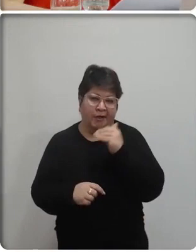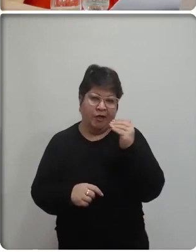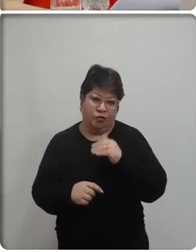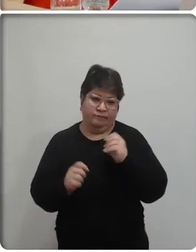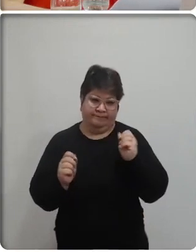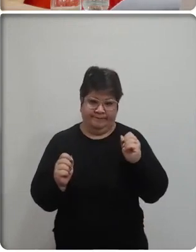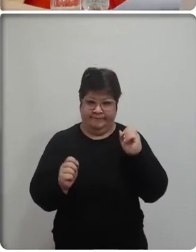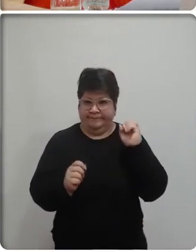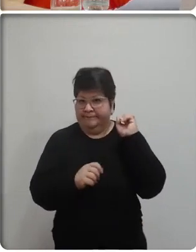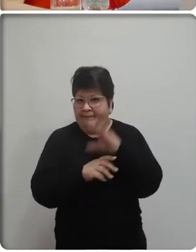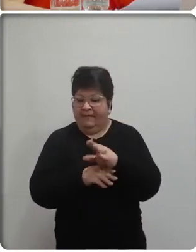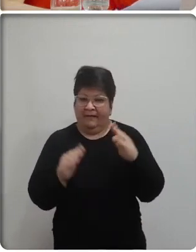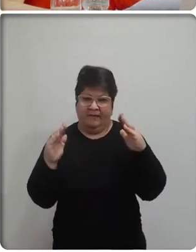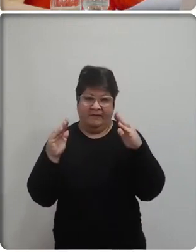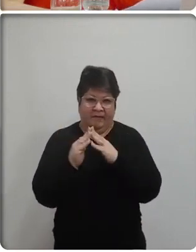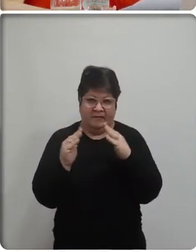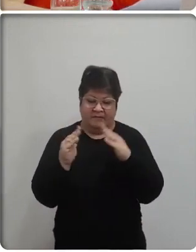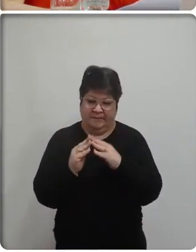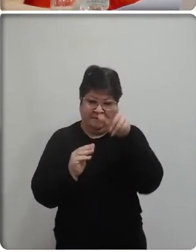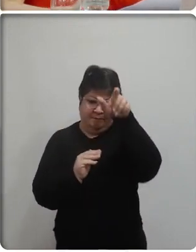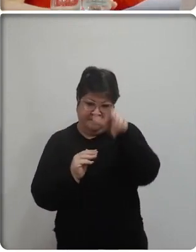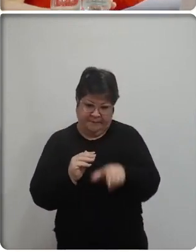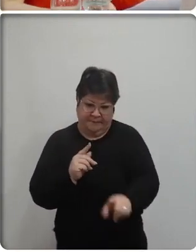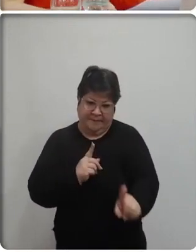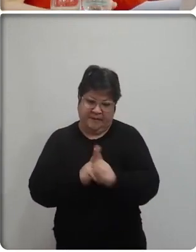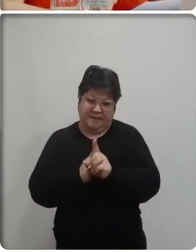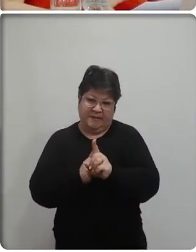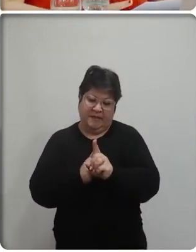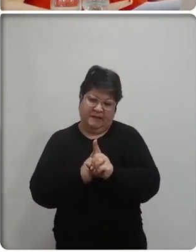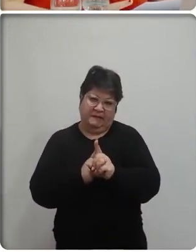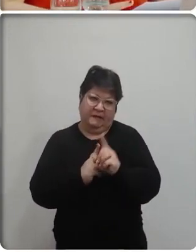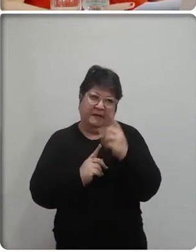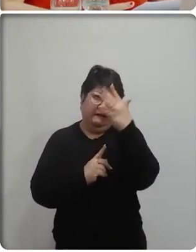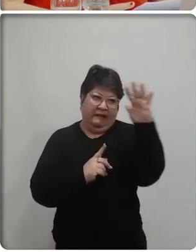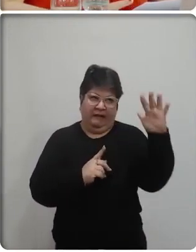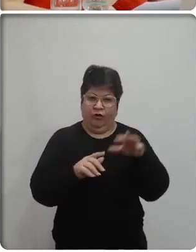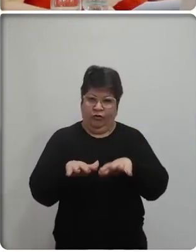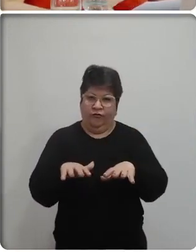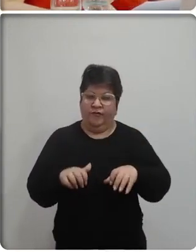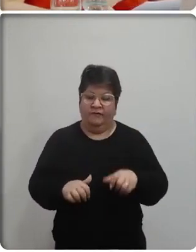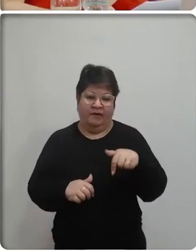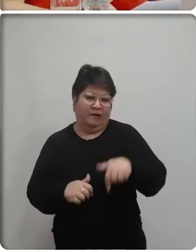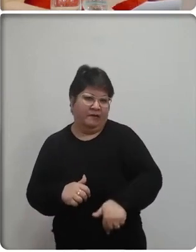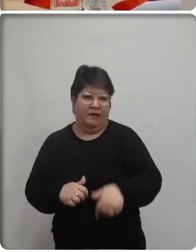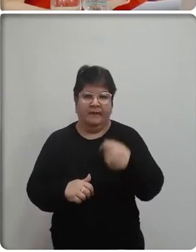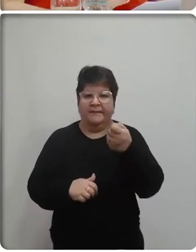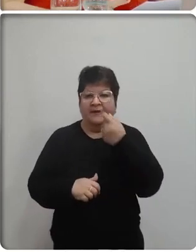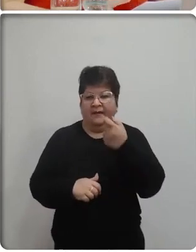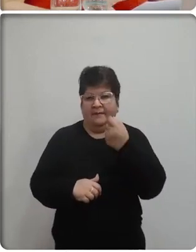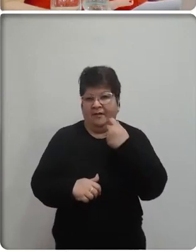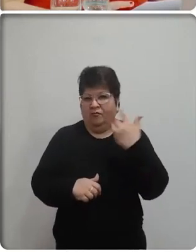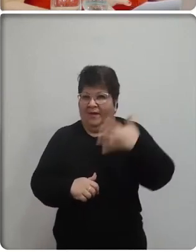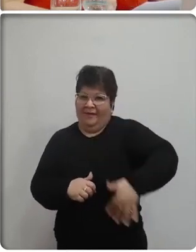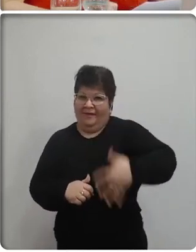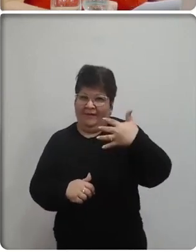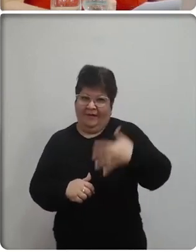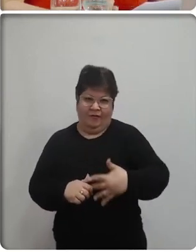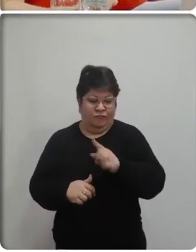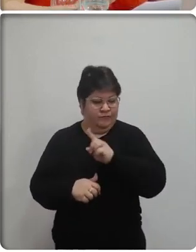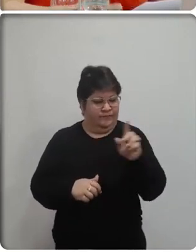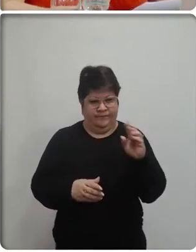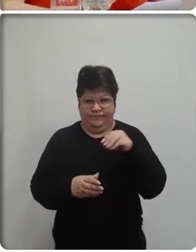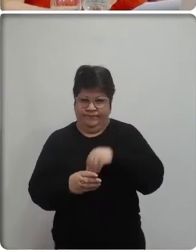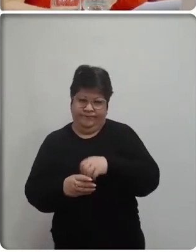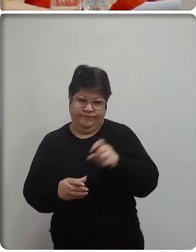paciente, los que viven en el interior. No se incluyen acá los medicamentos de alto costo que son obtenidos a través de recursos de amparo.